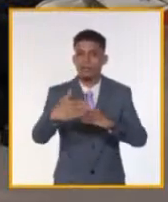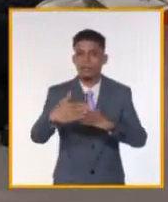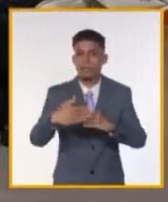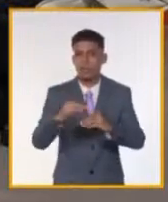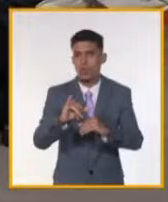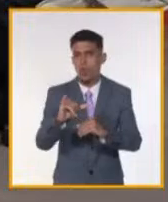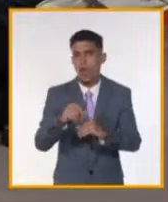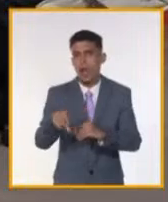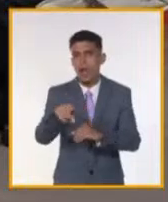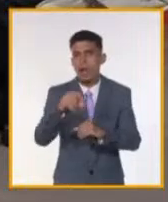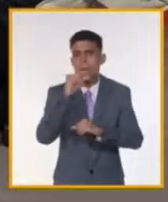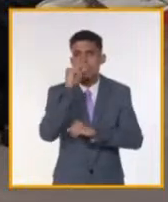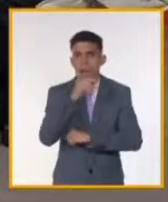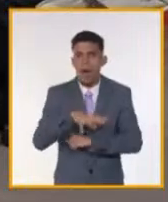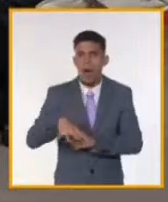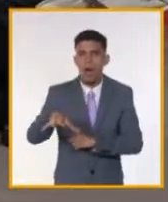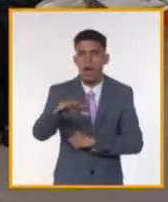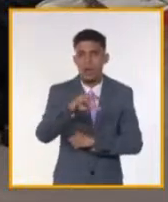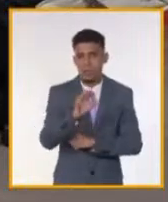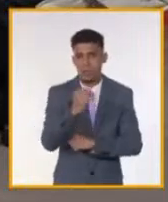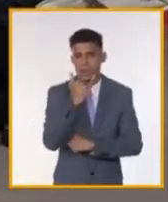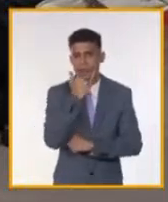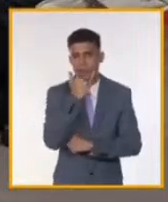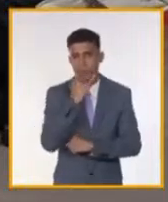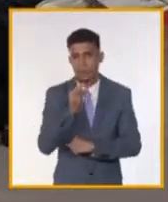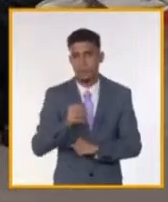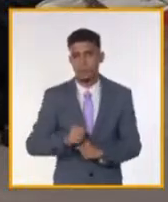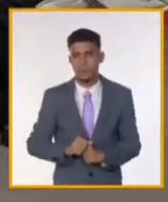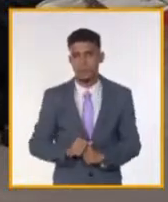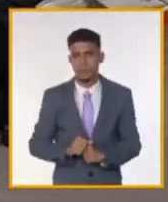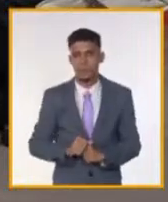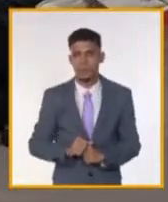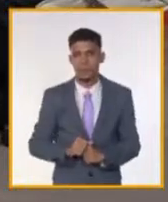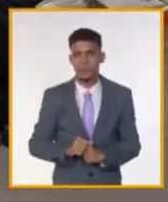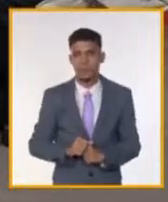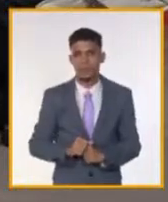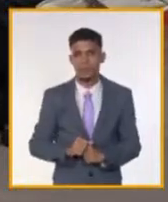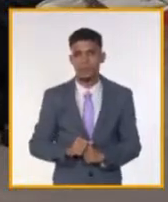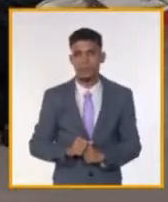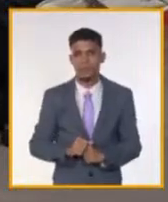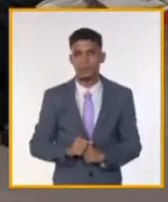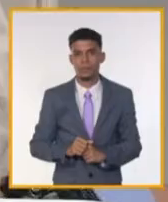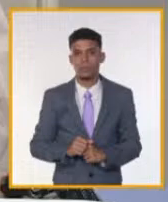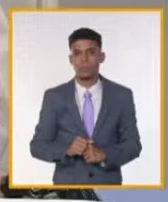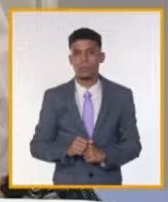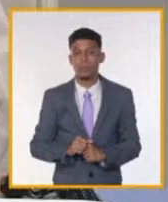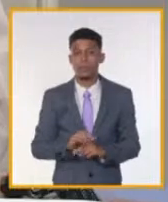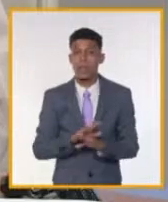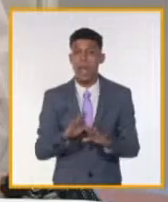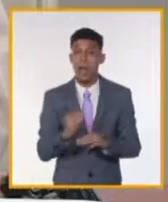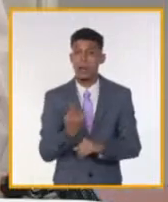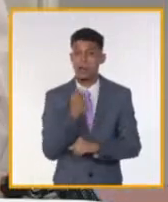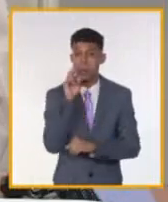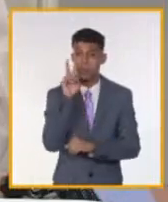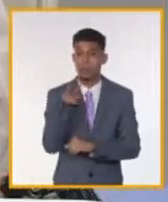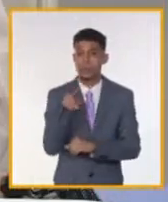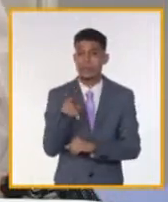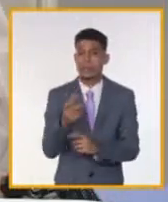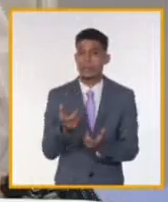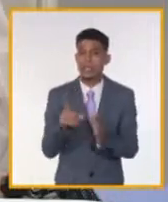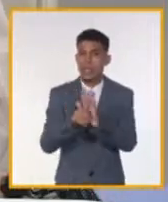alrededor de la actividad de minería ilegal. Por eso nos dimos a la tarea de unirnos al